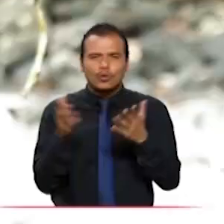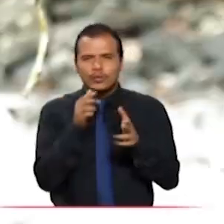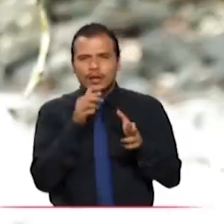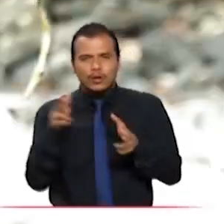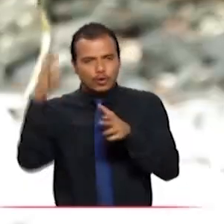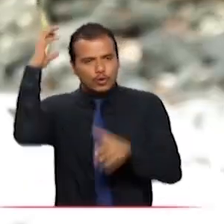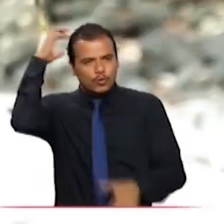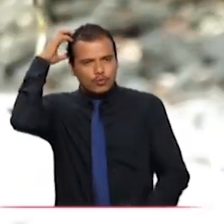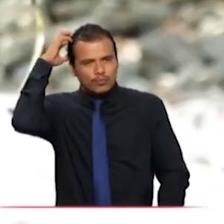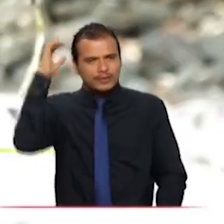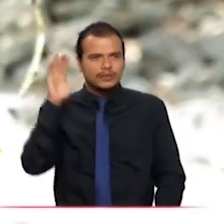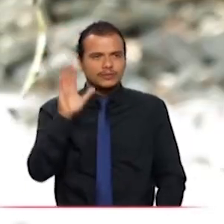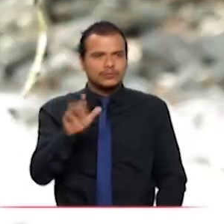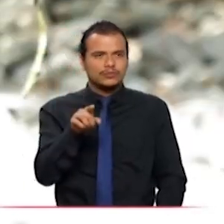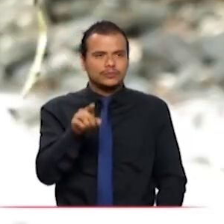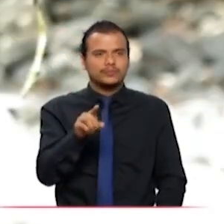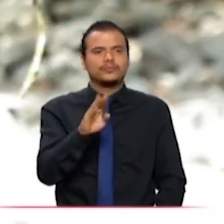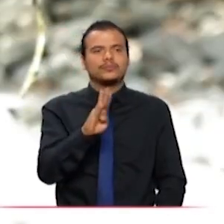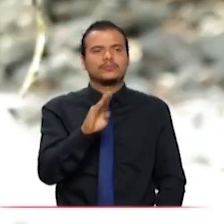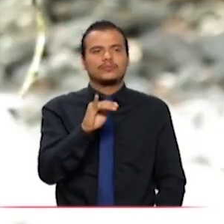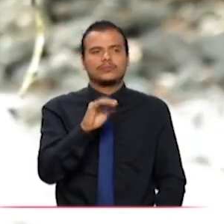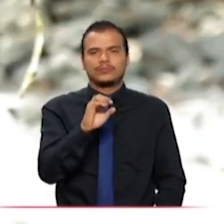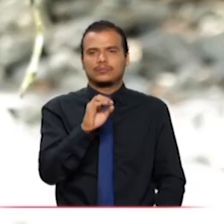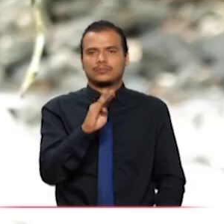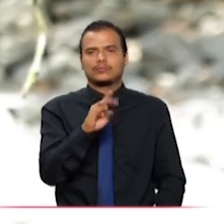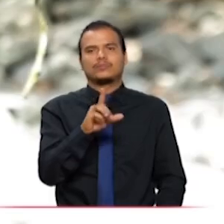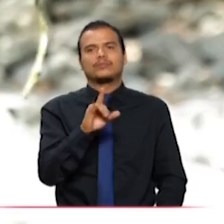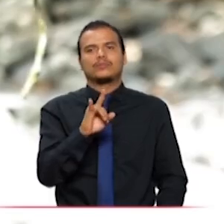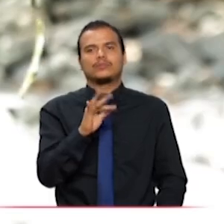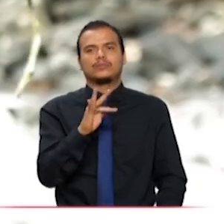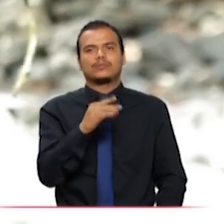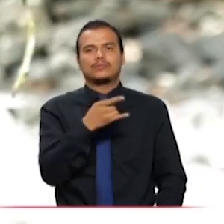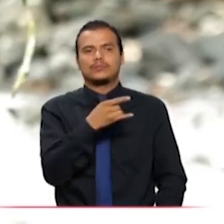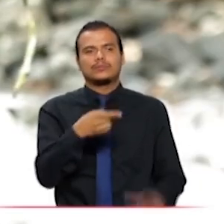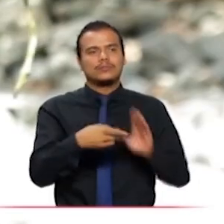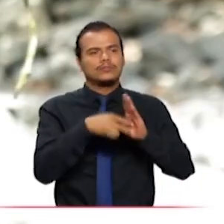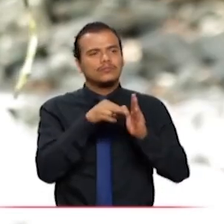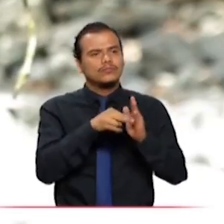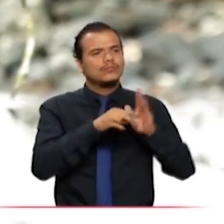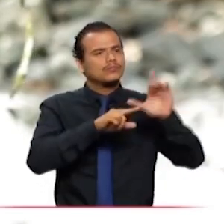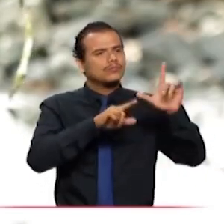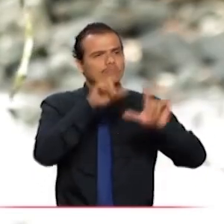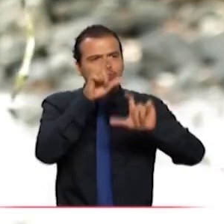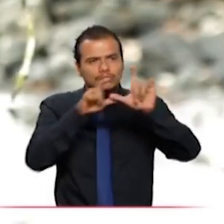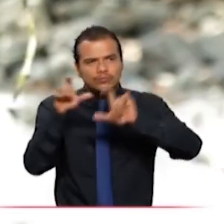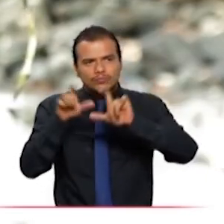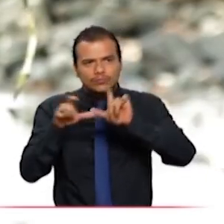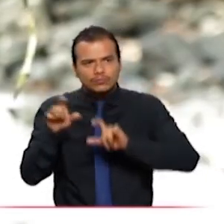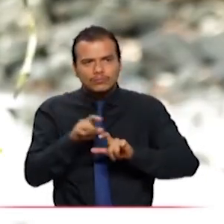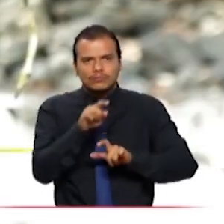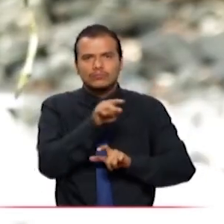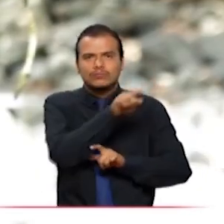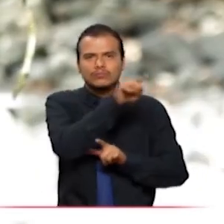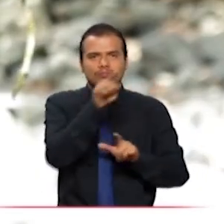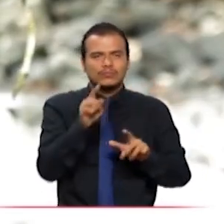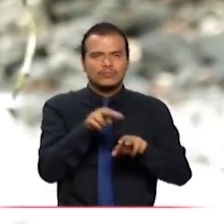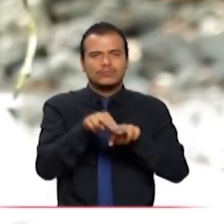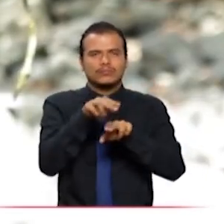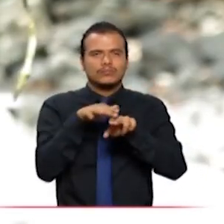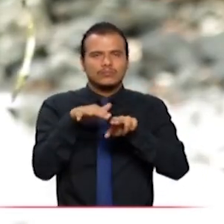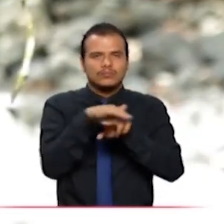Los BioBlitz pues son listas, se hacen como registros de la naturaleza, especialmente hongos, plantas